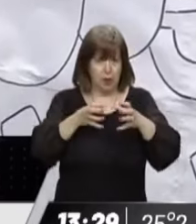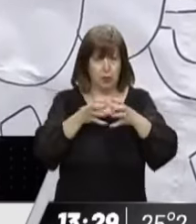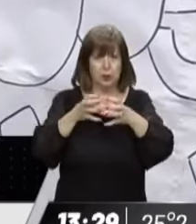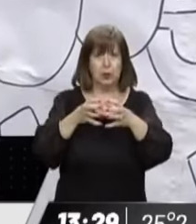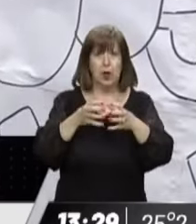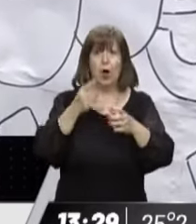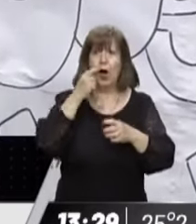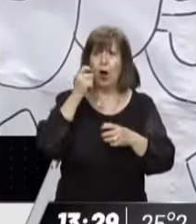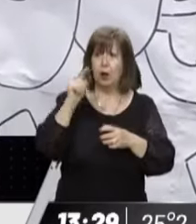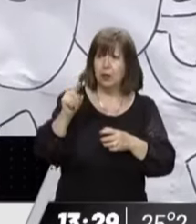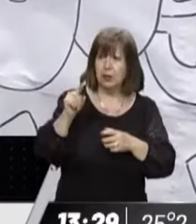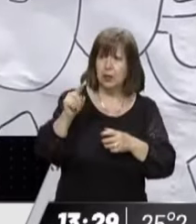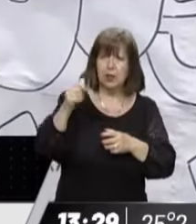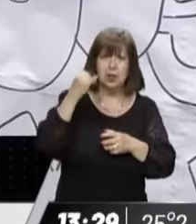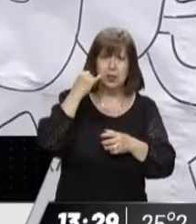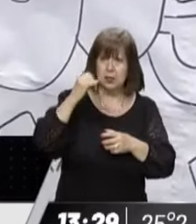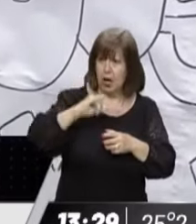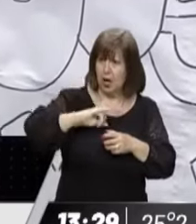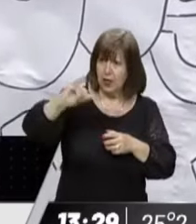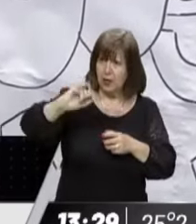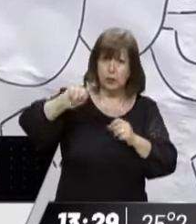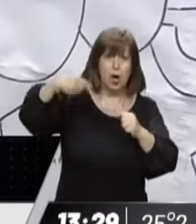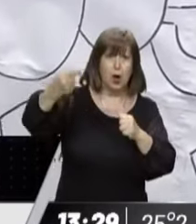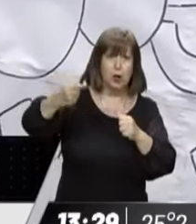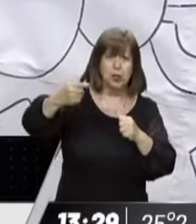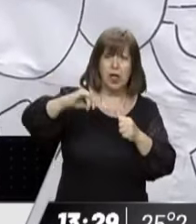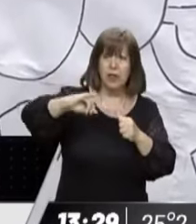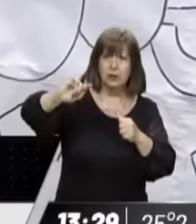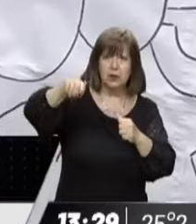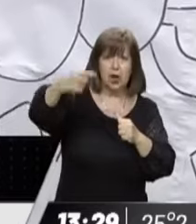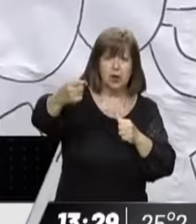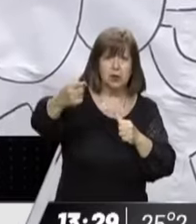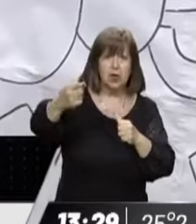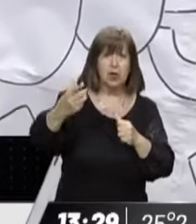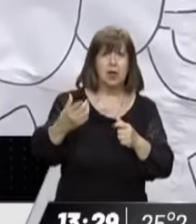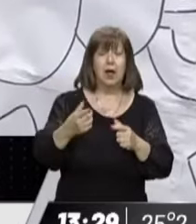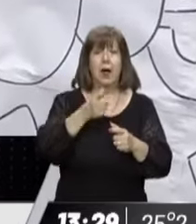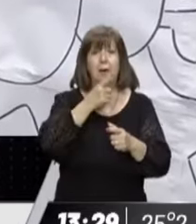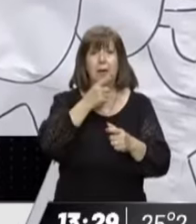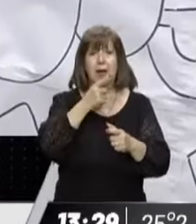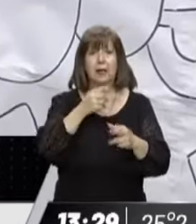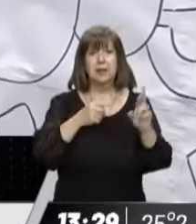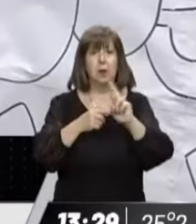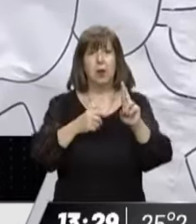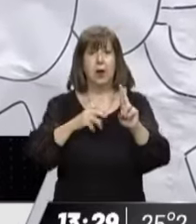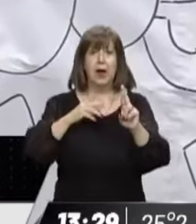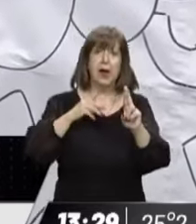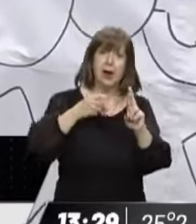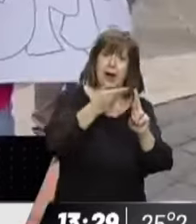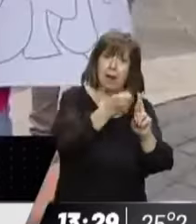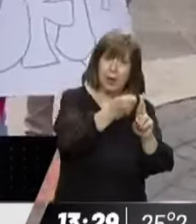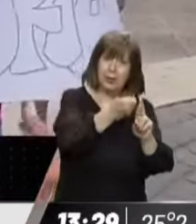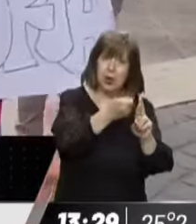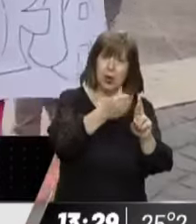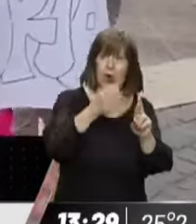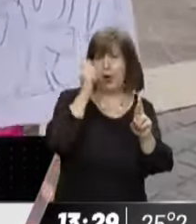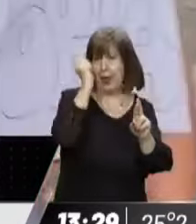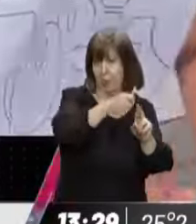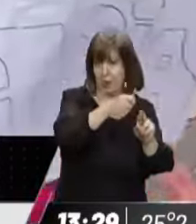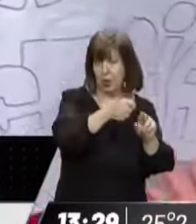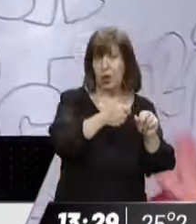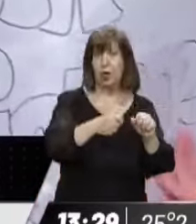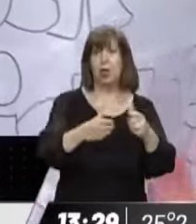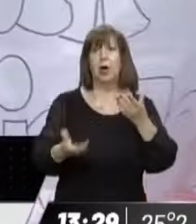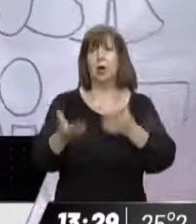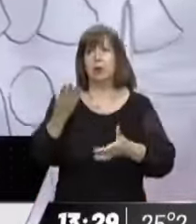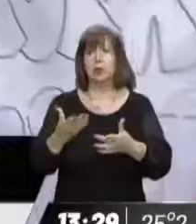nos enteramos que ya tenía muchas denuncias previas. Y es lo que siempre pasa, esperan a que una mujer se muera para que la